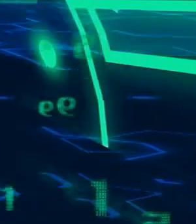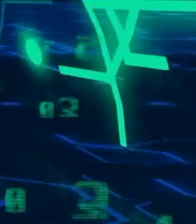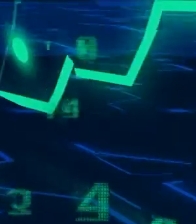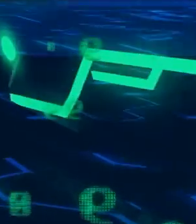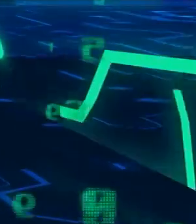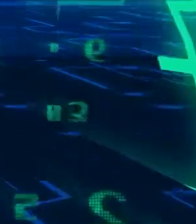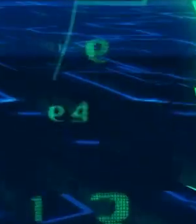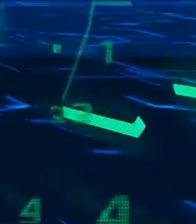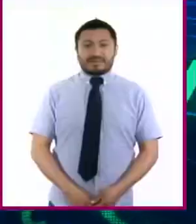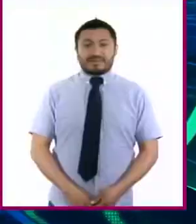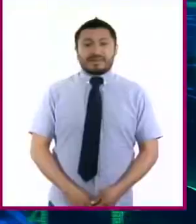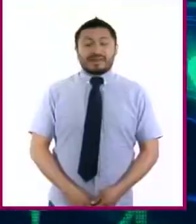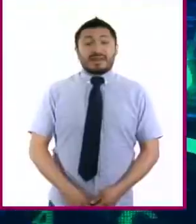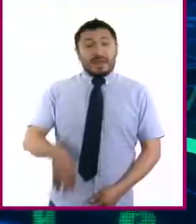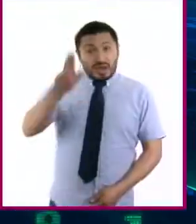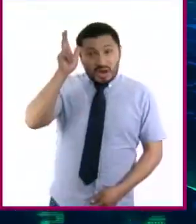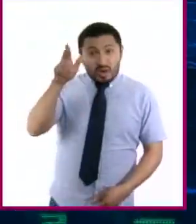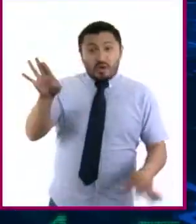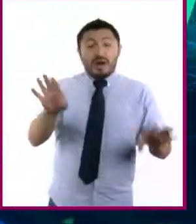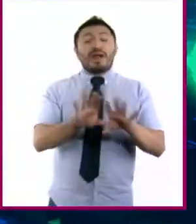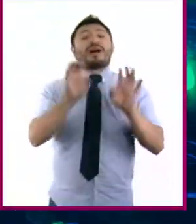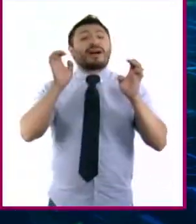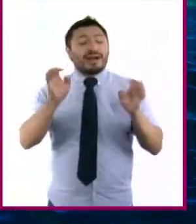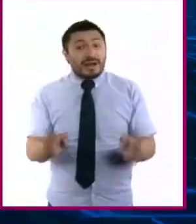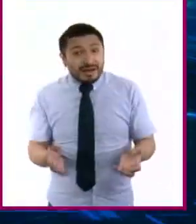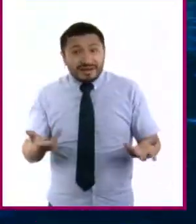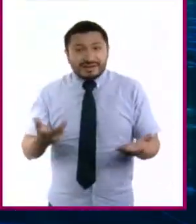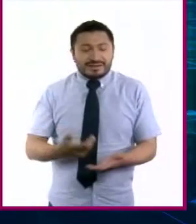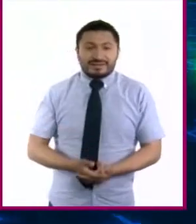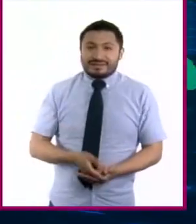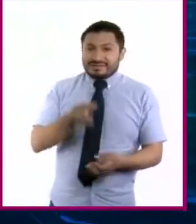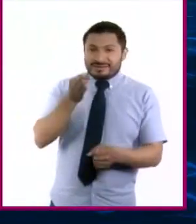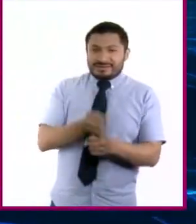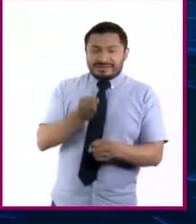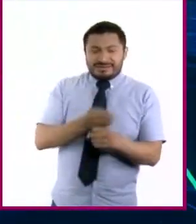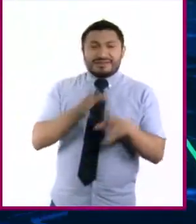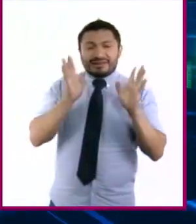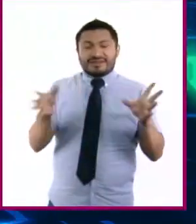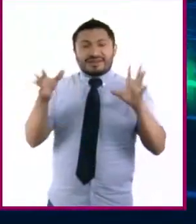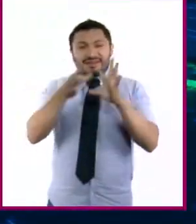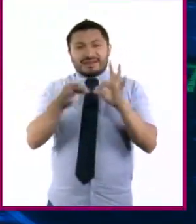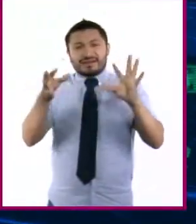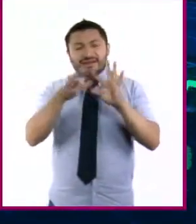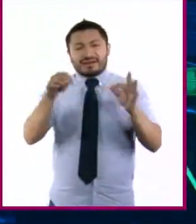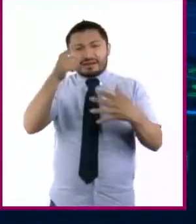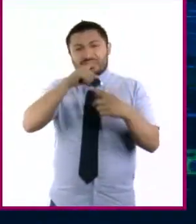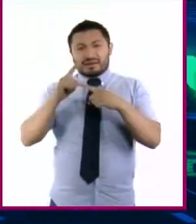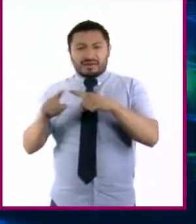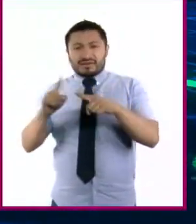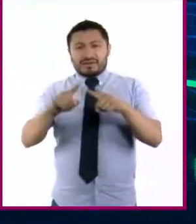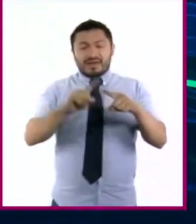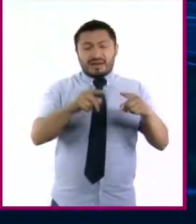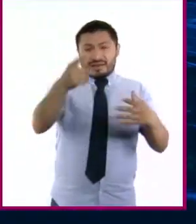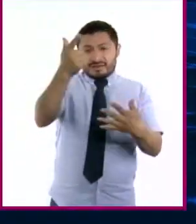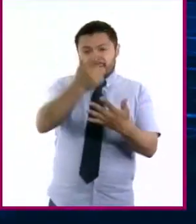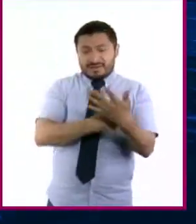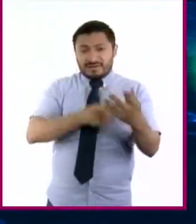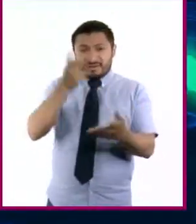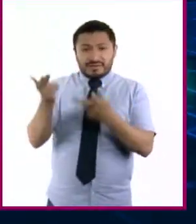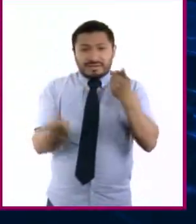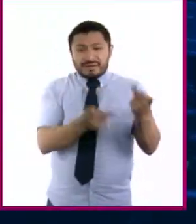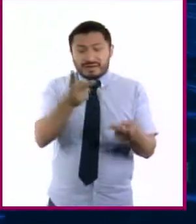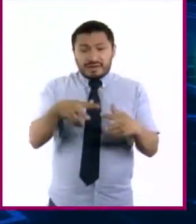¡Hey! ¿Qué hay, batas y vatos? Ya se han mencionado tipos de formularios y herramientas para poder